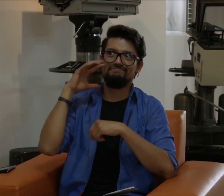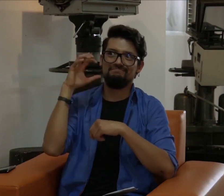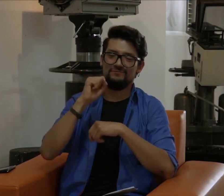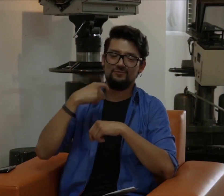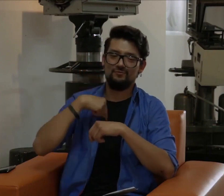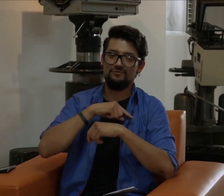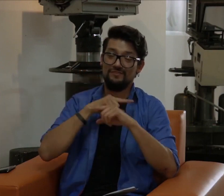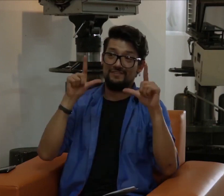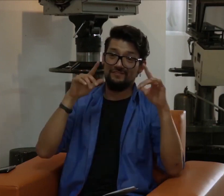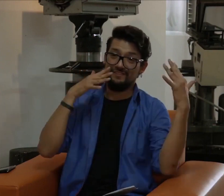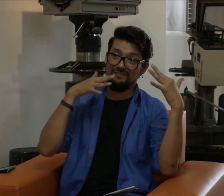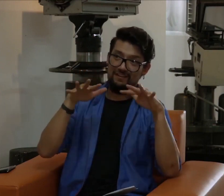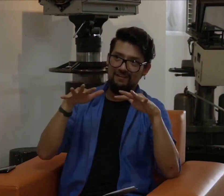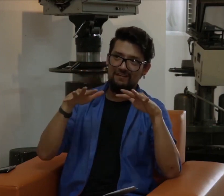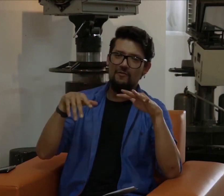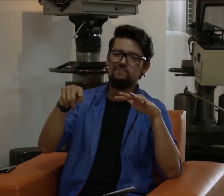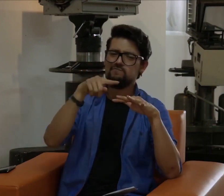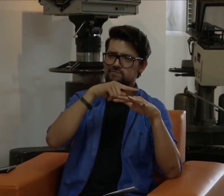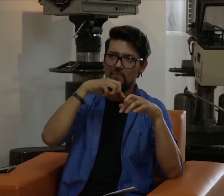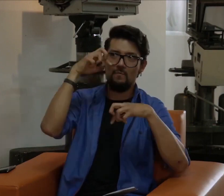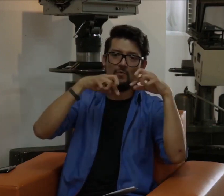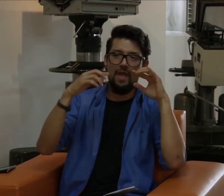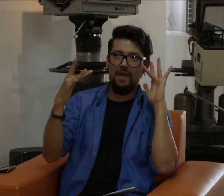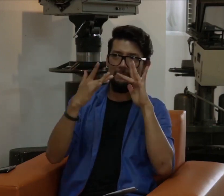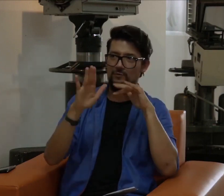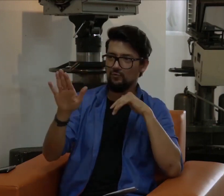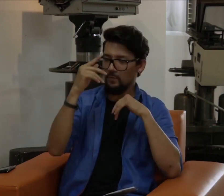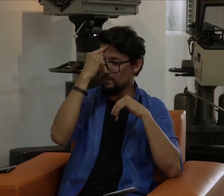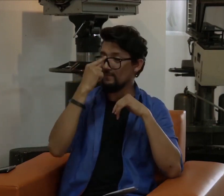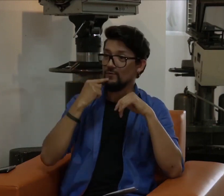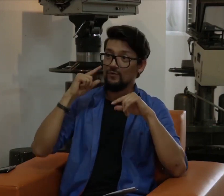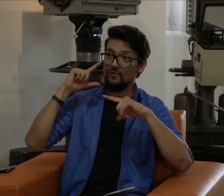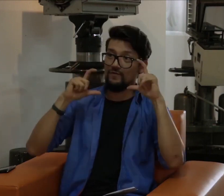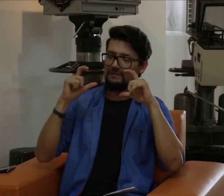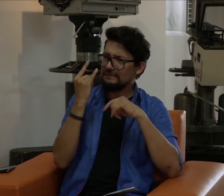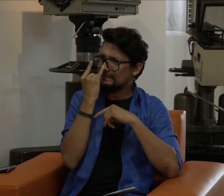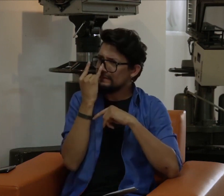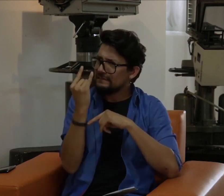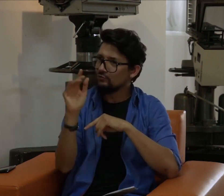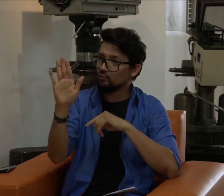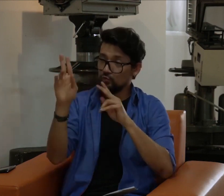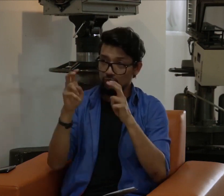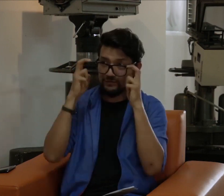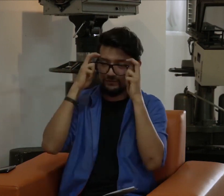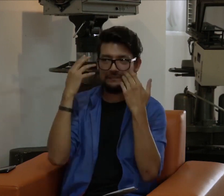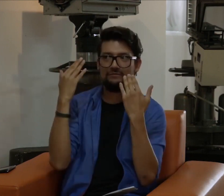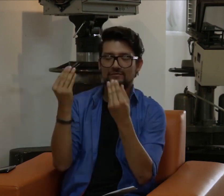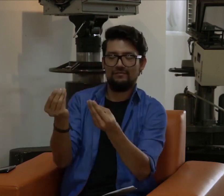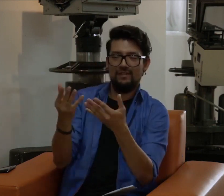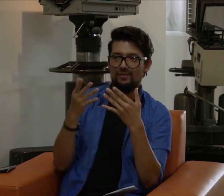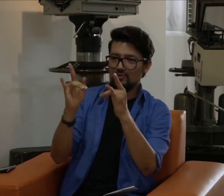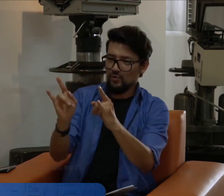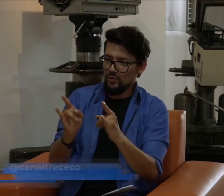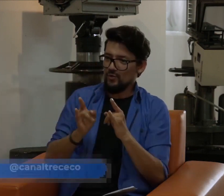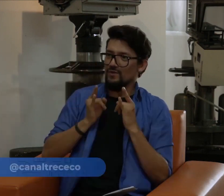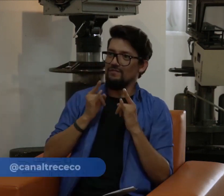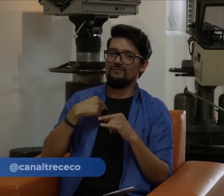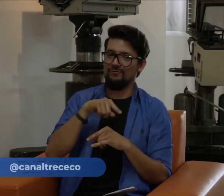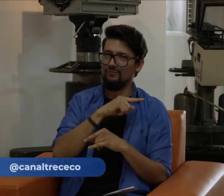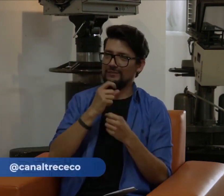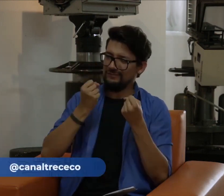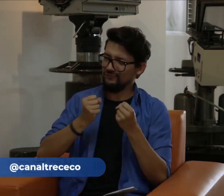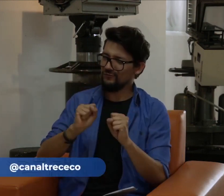Qué bonito mensaje nos regalas, Fili. Y también nos permites abrir un poco más la visión de esta